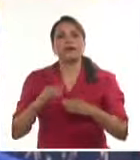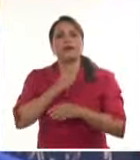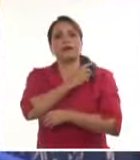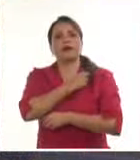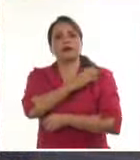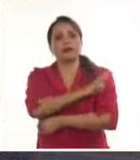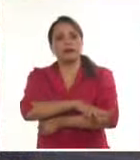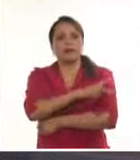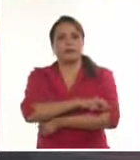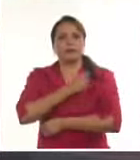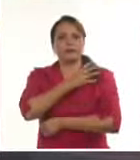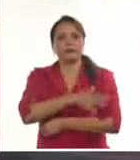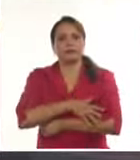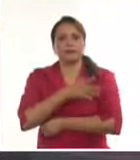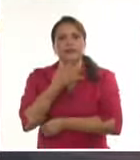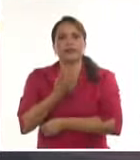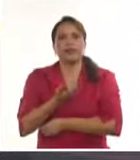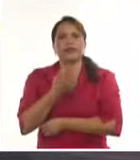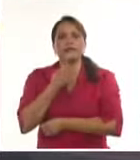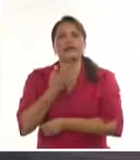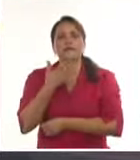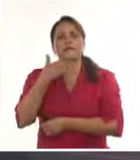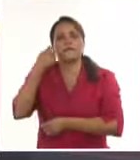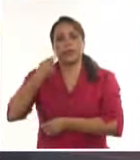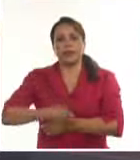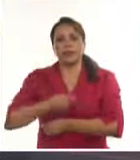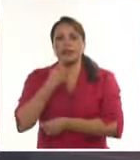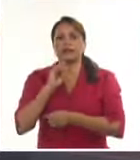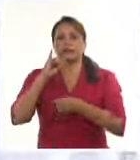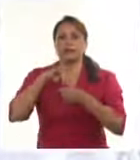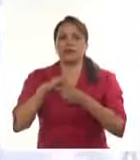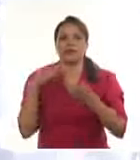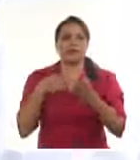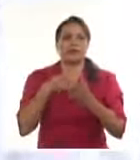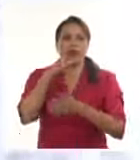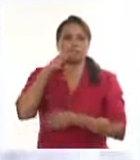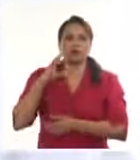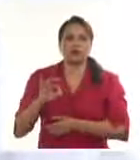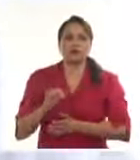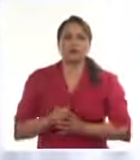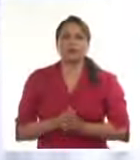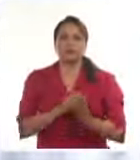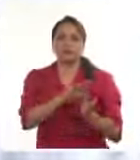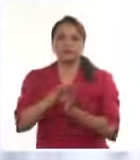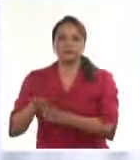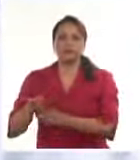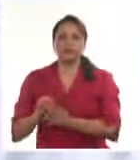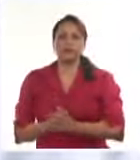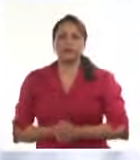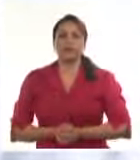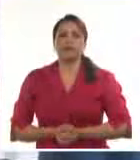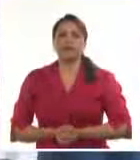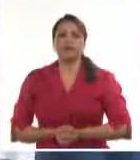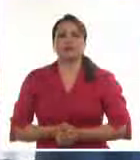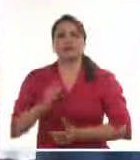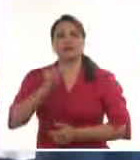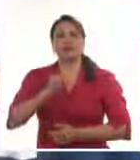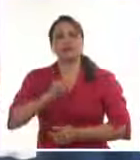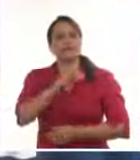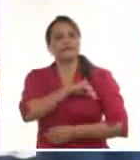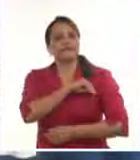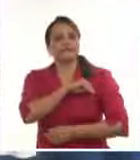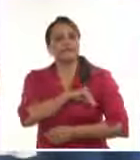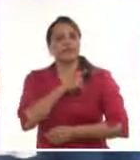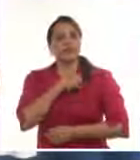Palestina, que merece vivir con total integridad y sin injerencia. A los que han sentido el dolor de